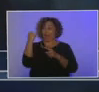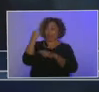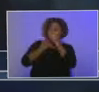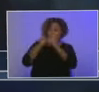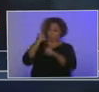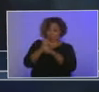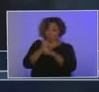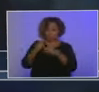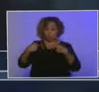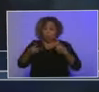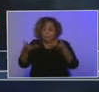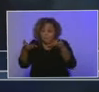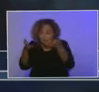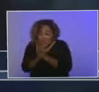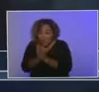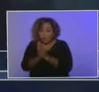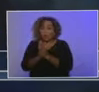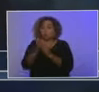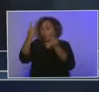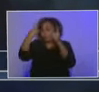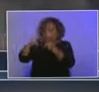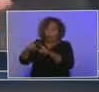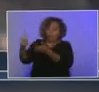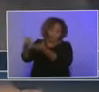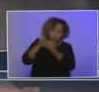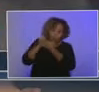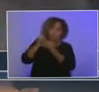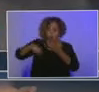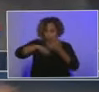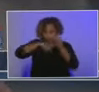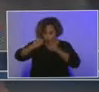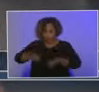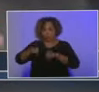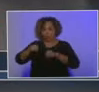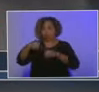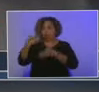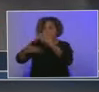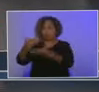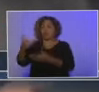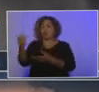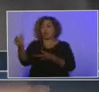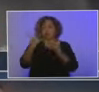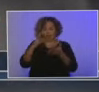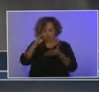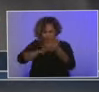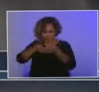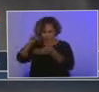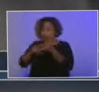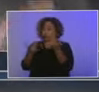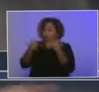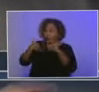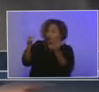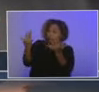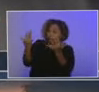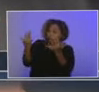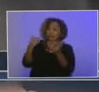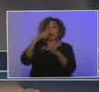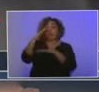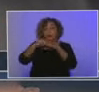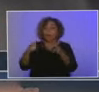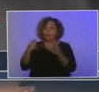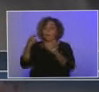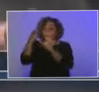pasado pedimos que nos hicieran un acuerdo de colaboración para nosotros poder entrar. Se nos presentó un borrador y todavía estamos esperando que nos inviten